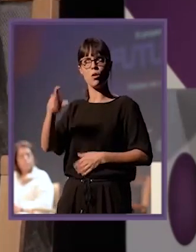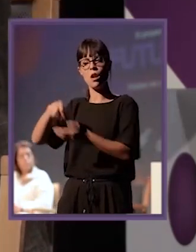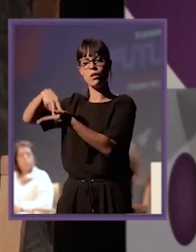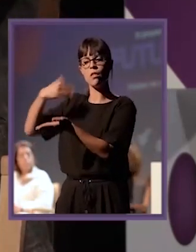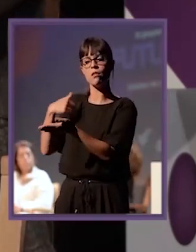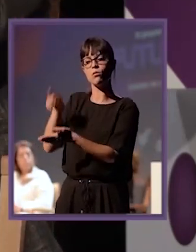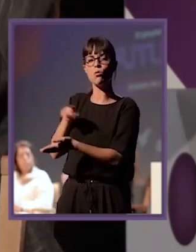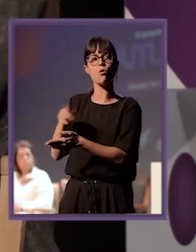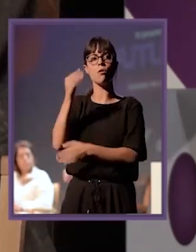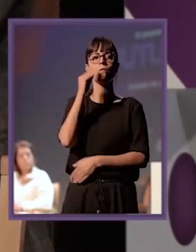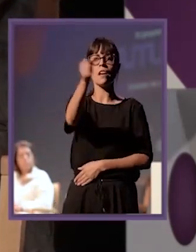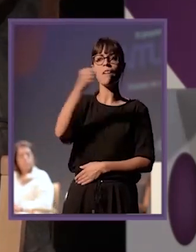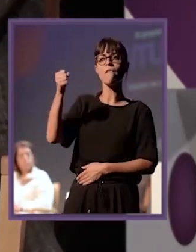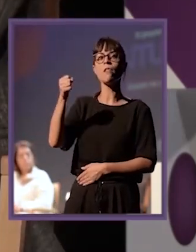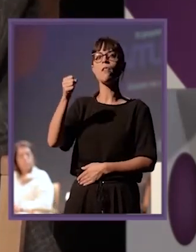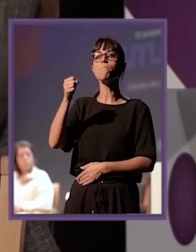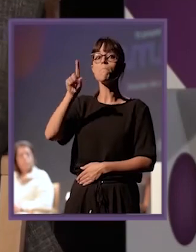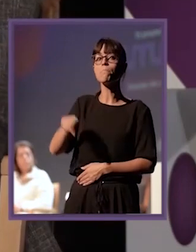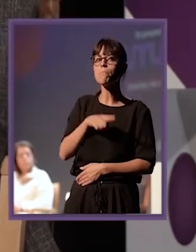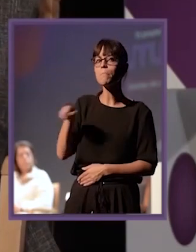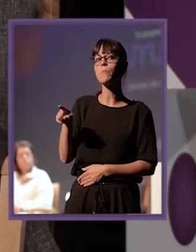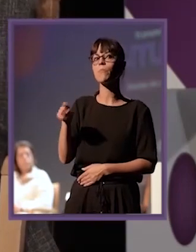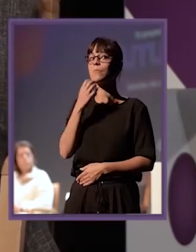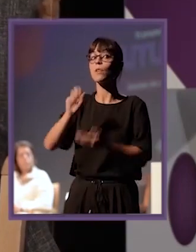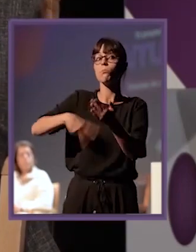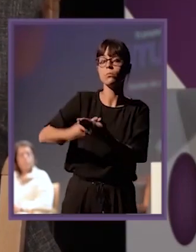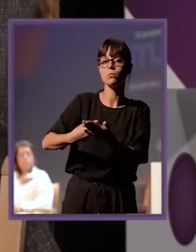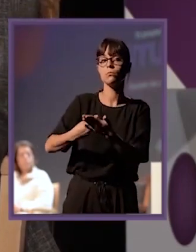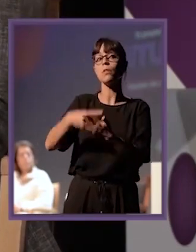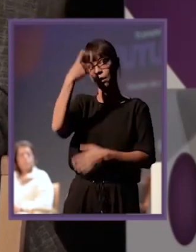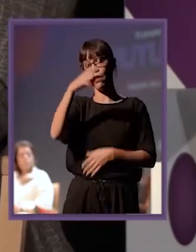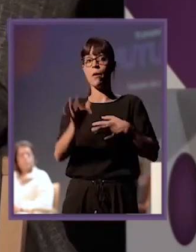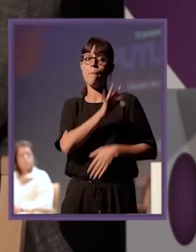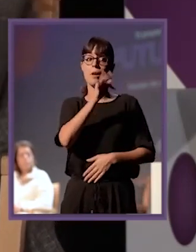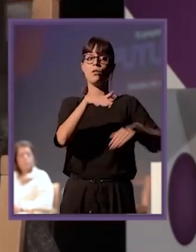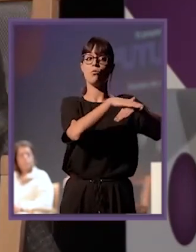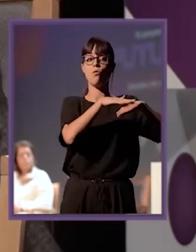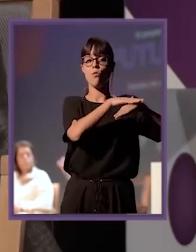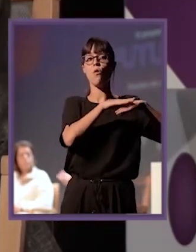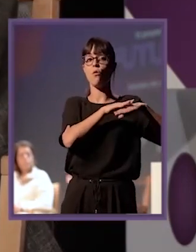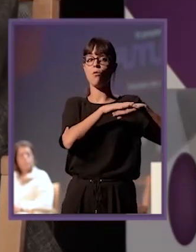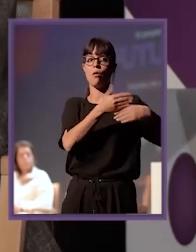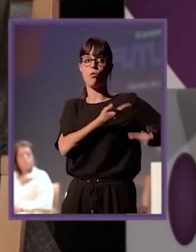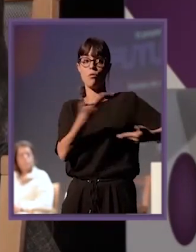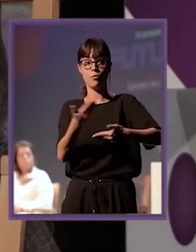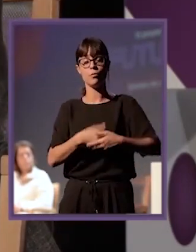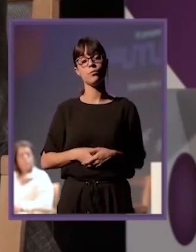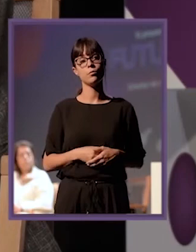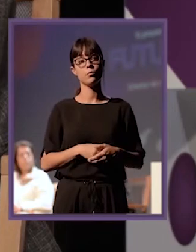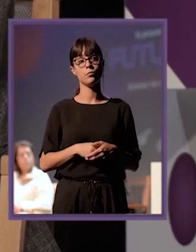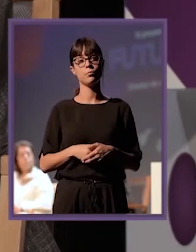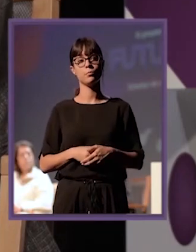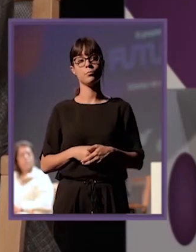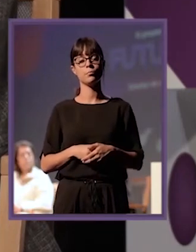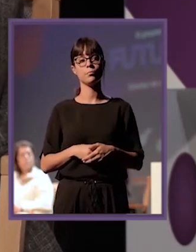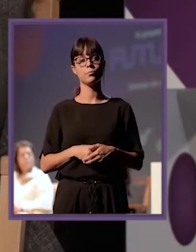abierto la nevera, si se ha caído, y todo esto con una respuesta por parte de la Administración. Hay otro tipo de